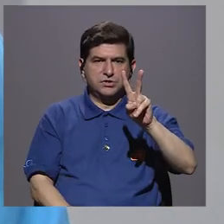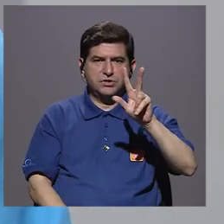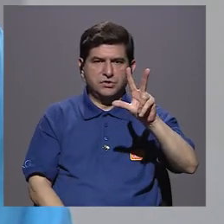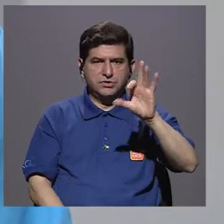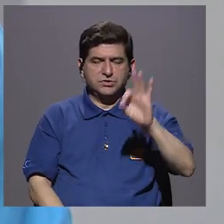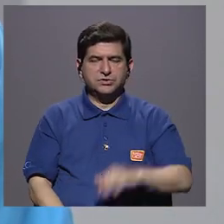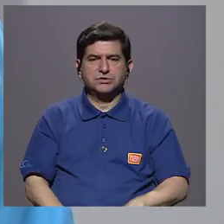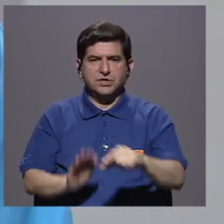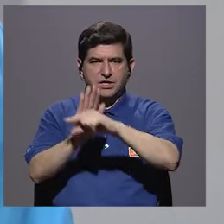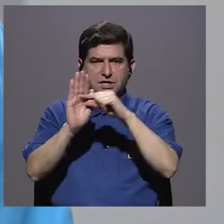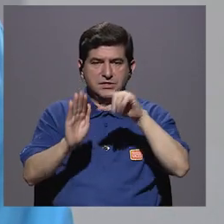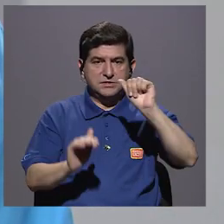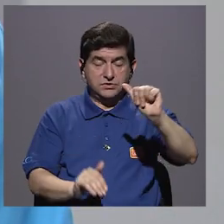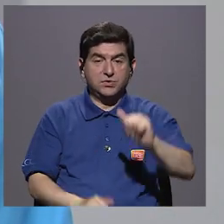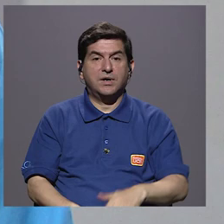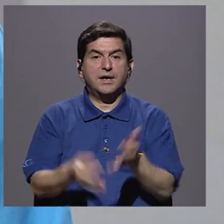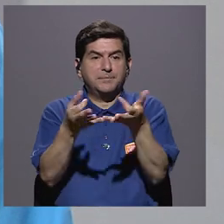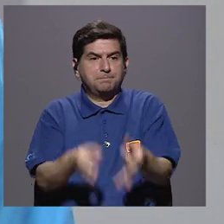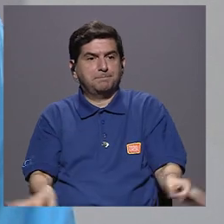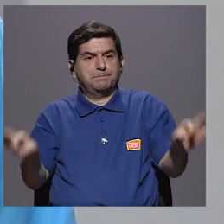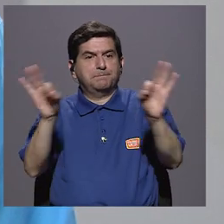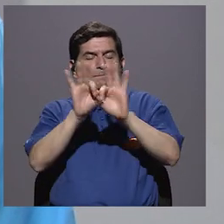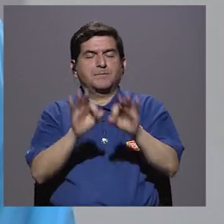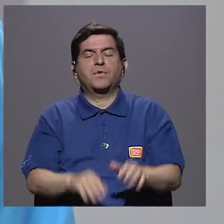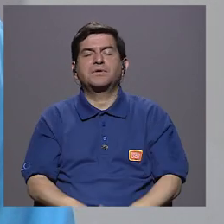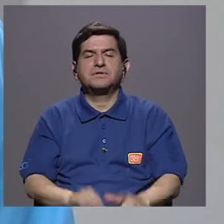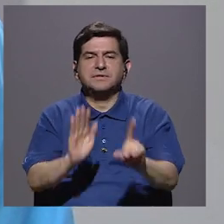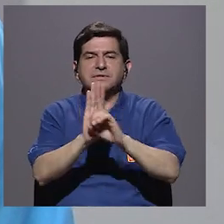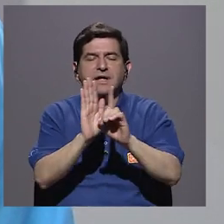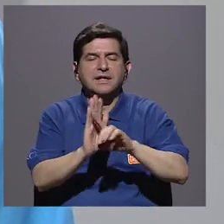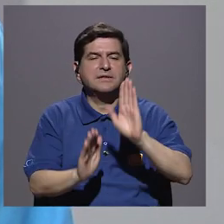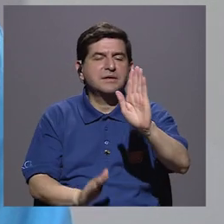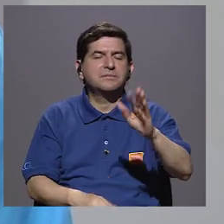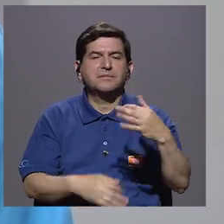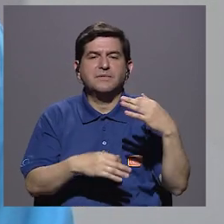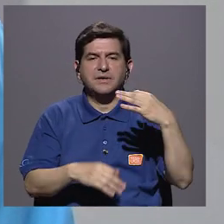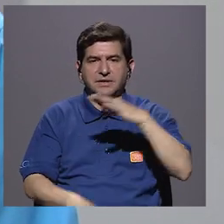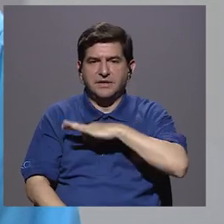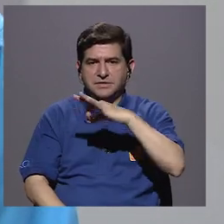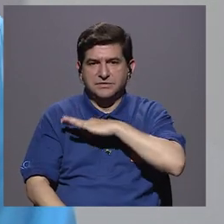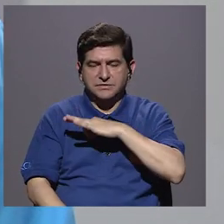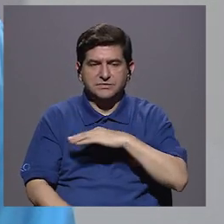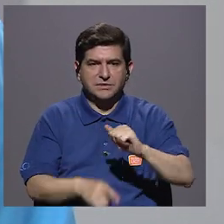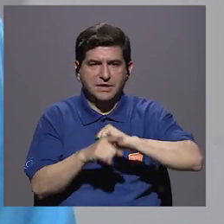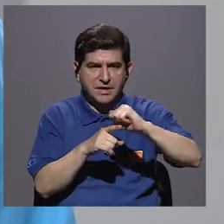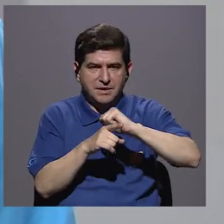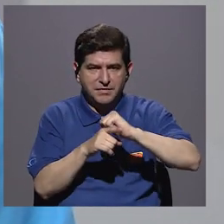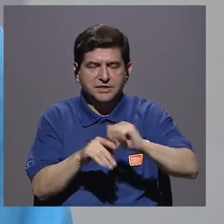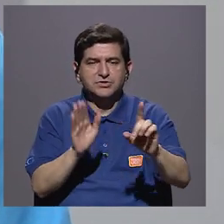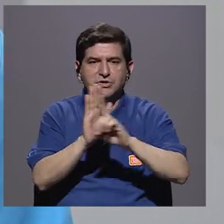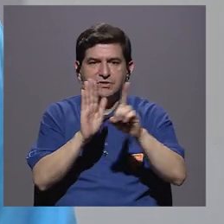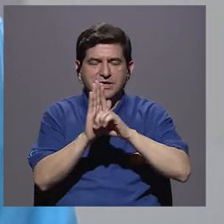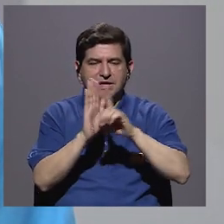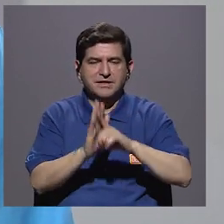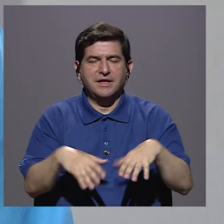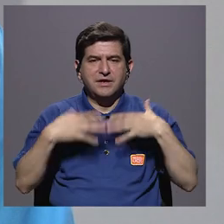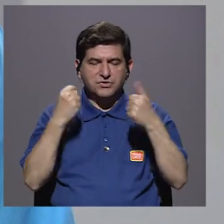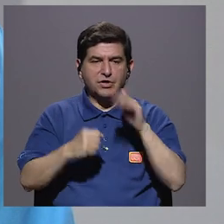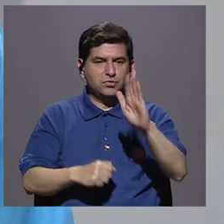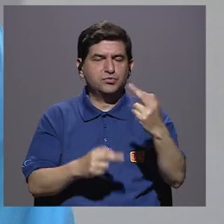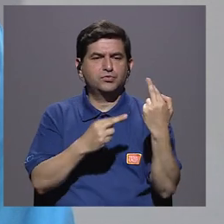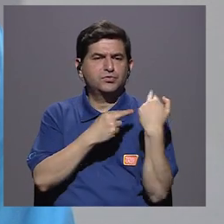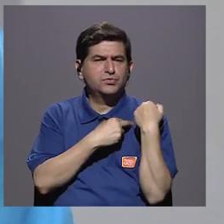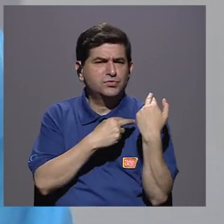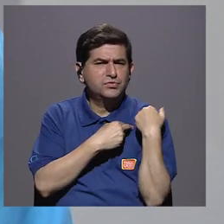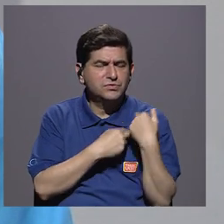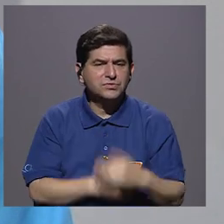inciso A, establece uno de los derechos más importantes para el usuario, para su bienestar. y para el ejercicio del derecho a la salud.